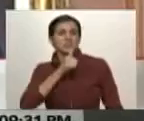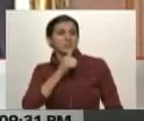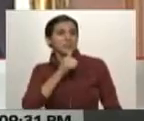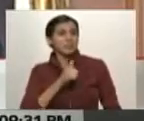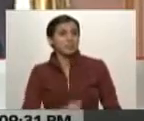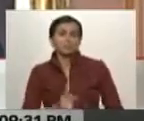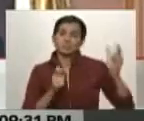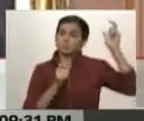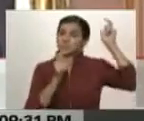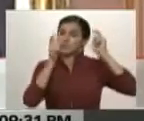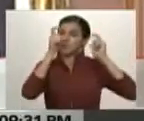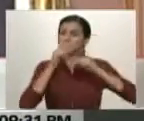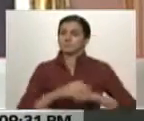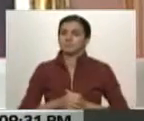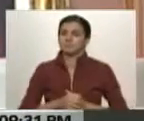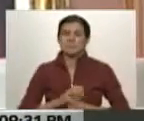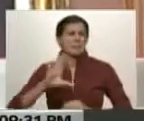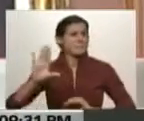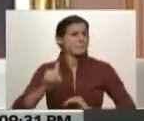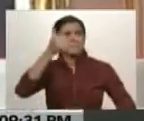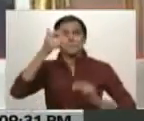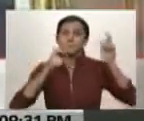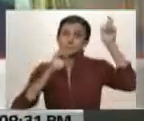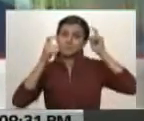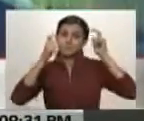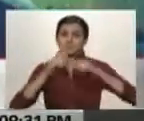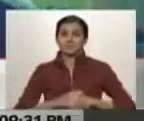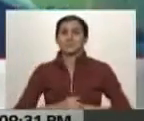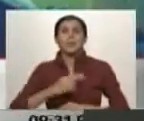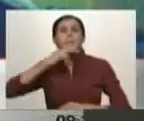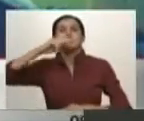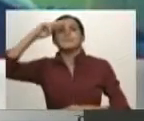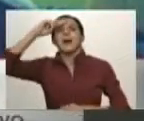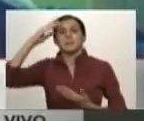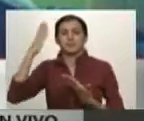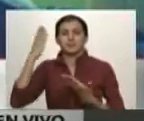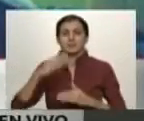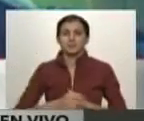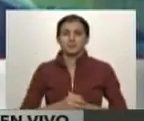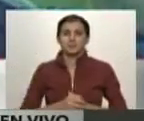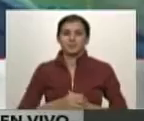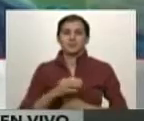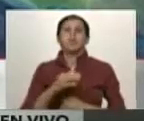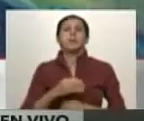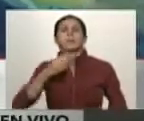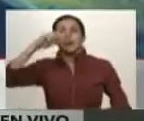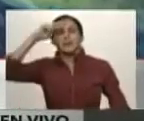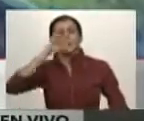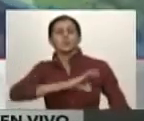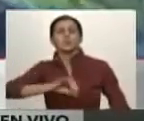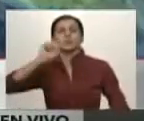hugo chávez fría es el padre mayor nuestro el gran bolivariano del siglo 21